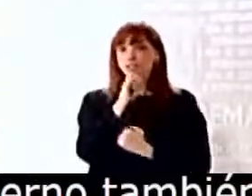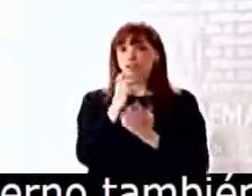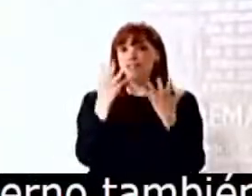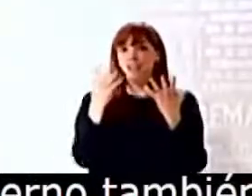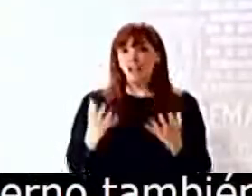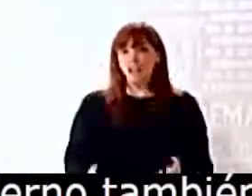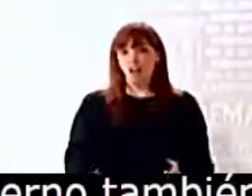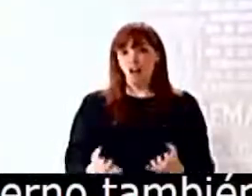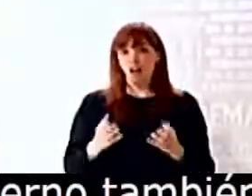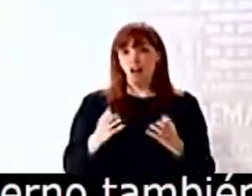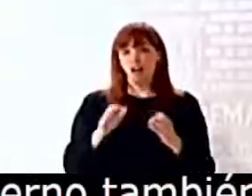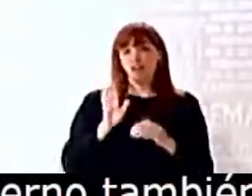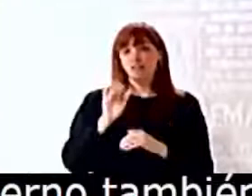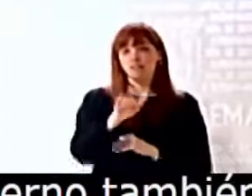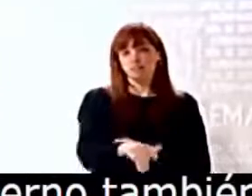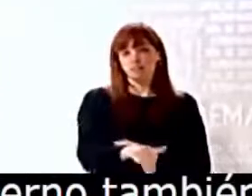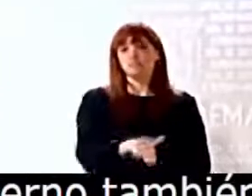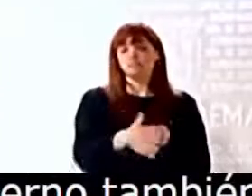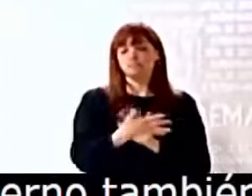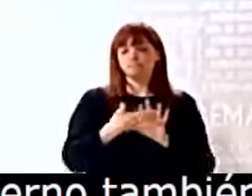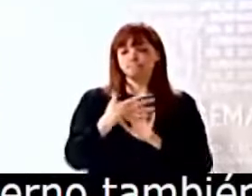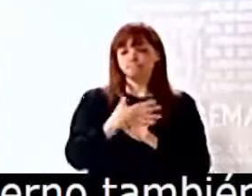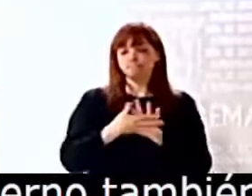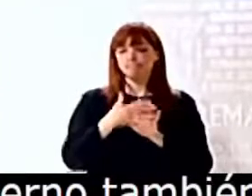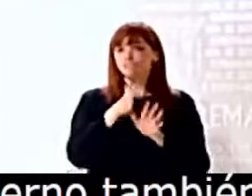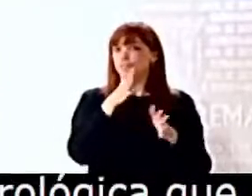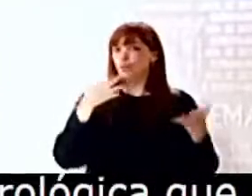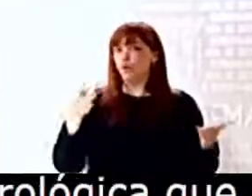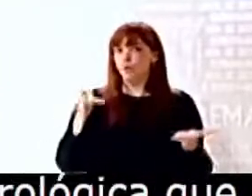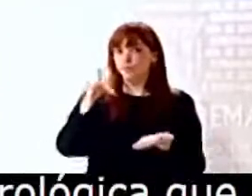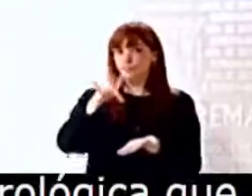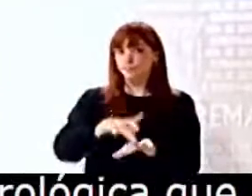sequía hidrológica que estamos atravesando.